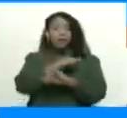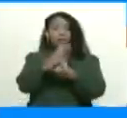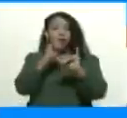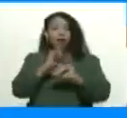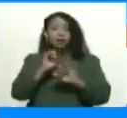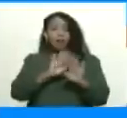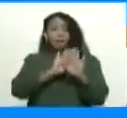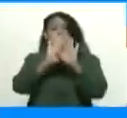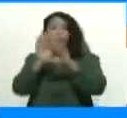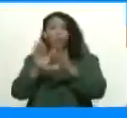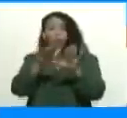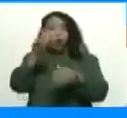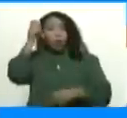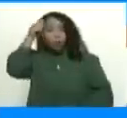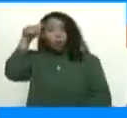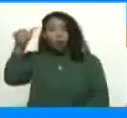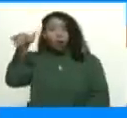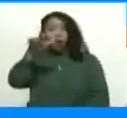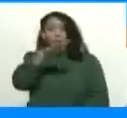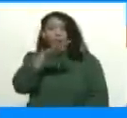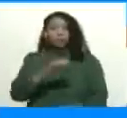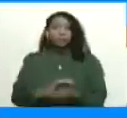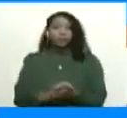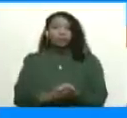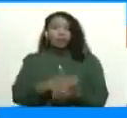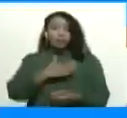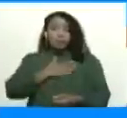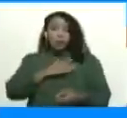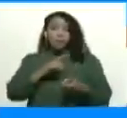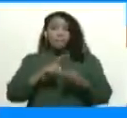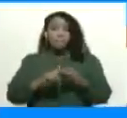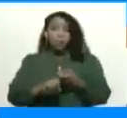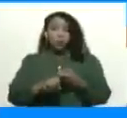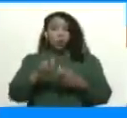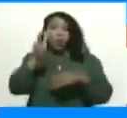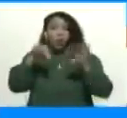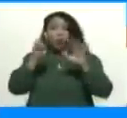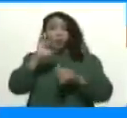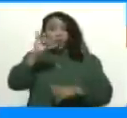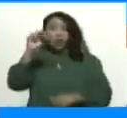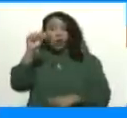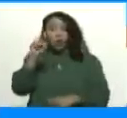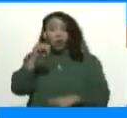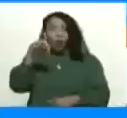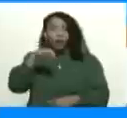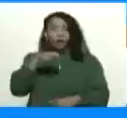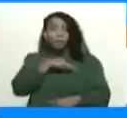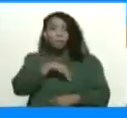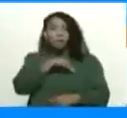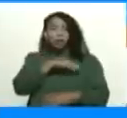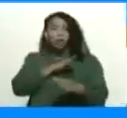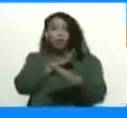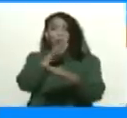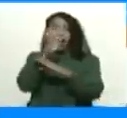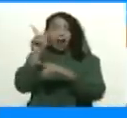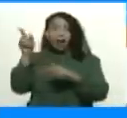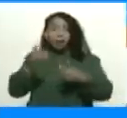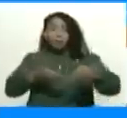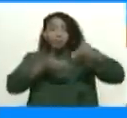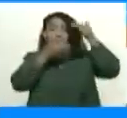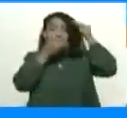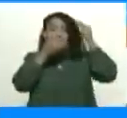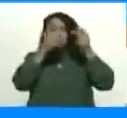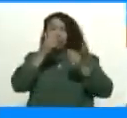felicidad al pueblo. Y mi esposo, este 12 de junio del 2020, que fue en esta misión donde fue secuestrado